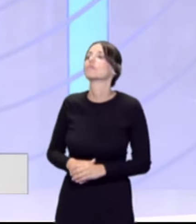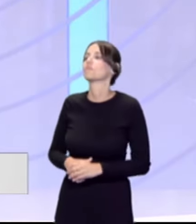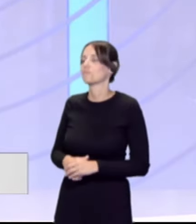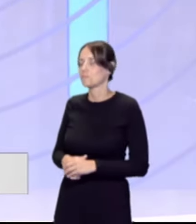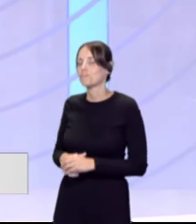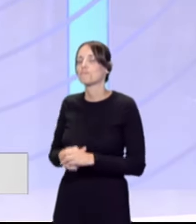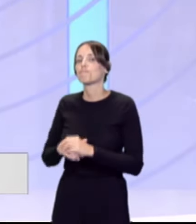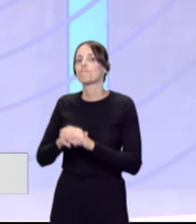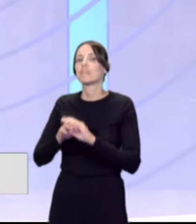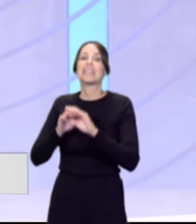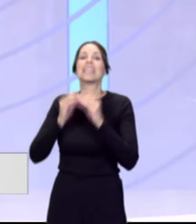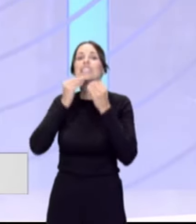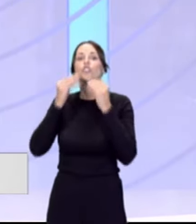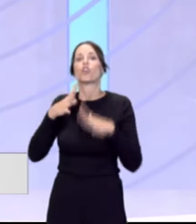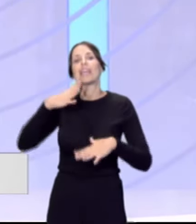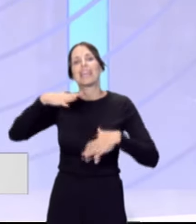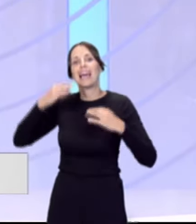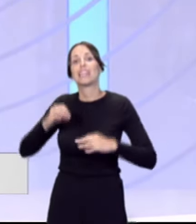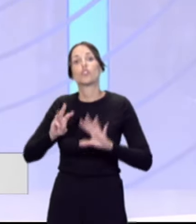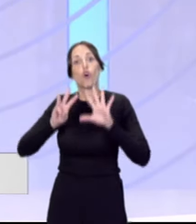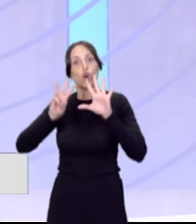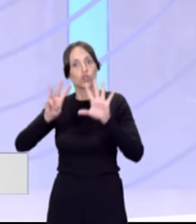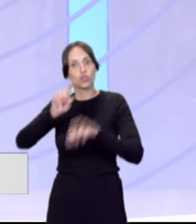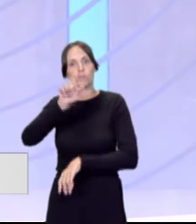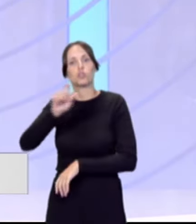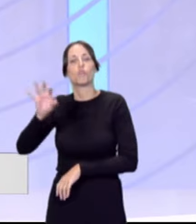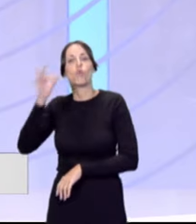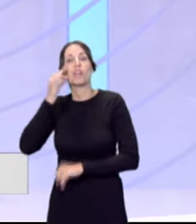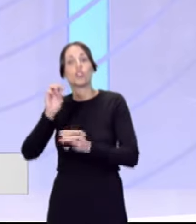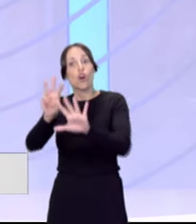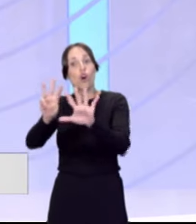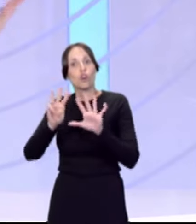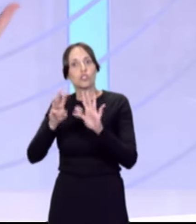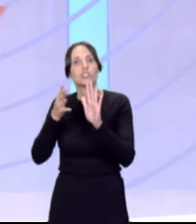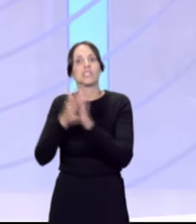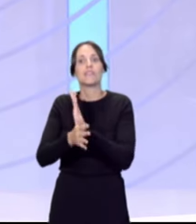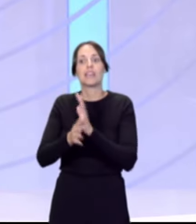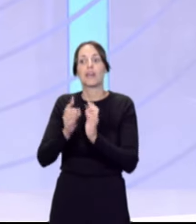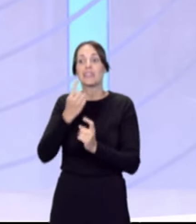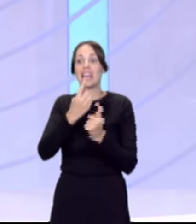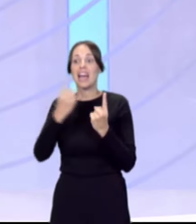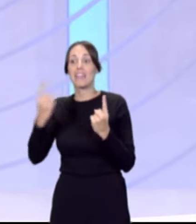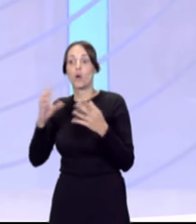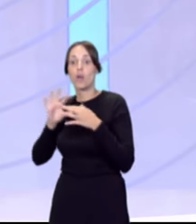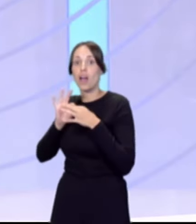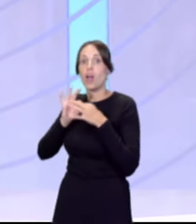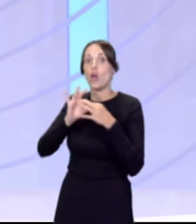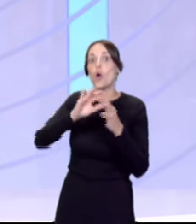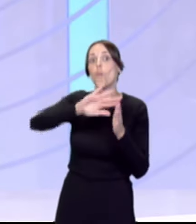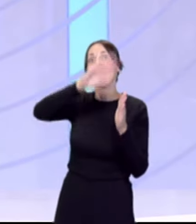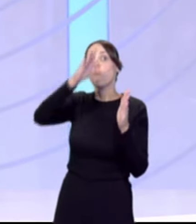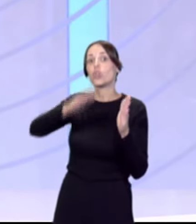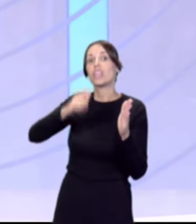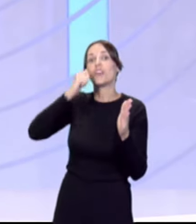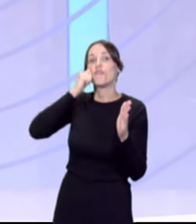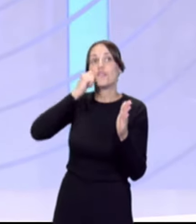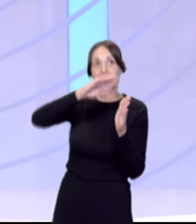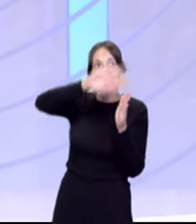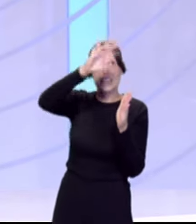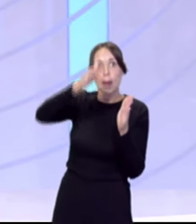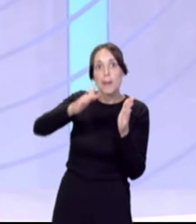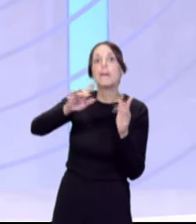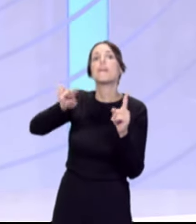reales, de 8 mujeres, y cada una tiene que ver con una montaña física y una montaña también metafórica. Entonces,